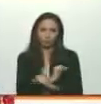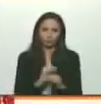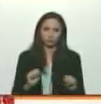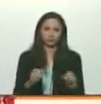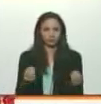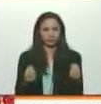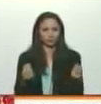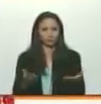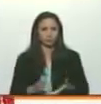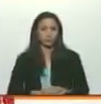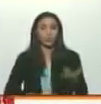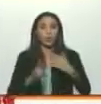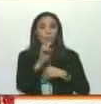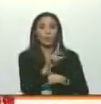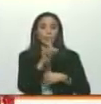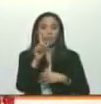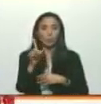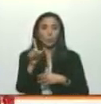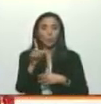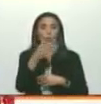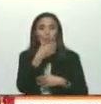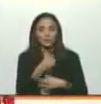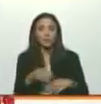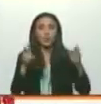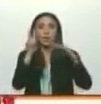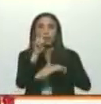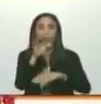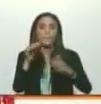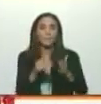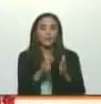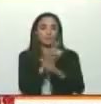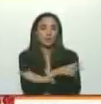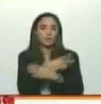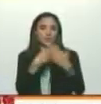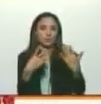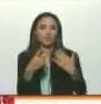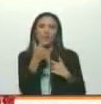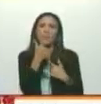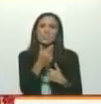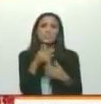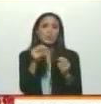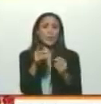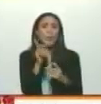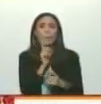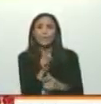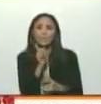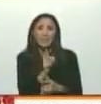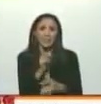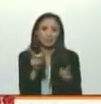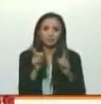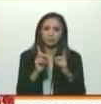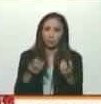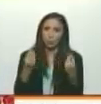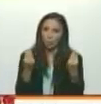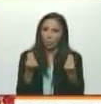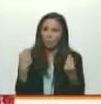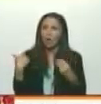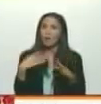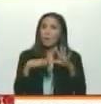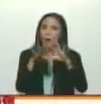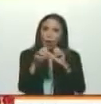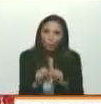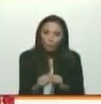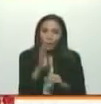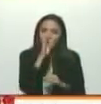Es el 21 de diciembre de 2017. Después nos estaban devolviendo todo, ¿no? Era jugando. Jugando, nosotros no estamos jugando, nosotros vamos a comprar Banesco.